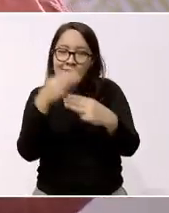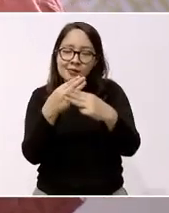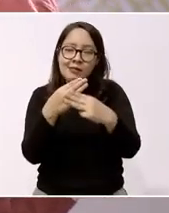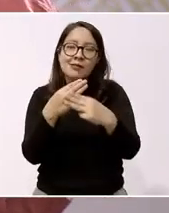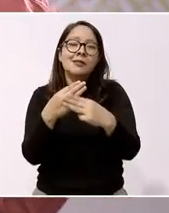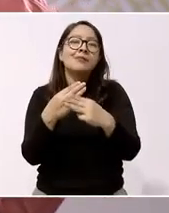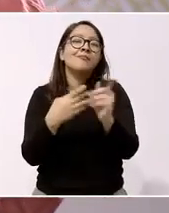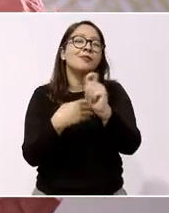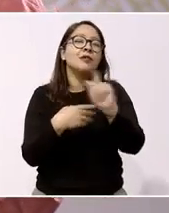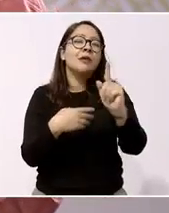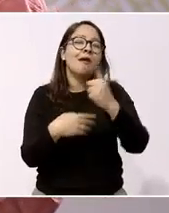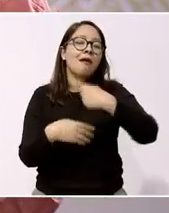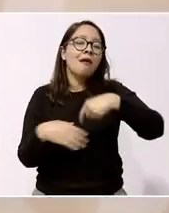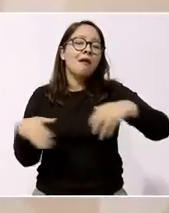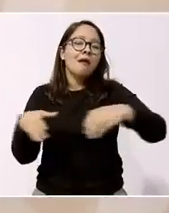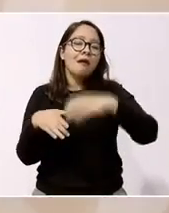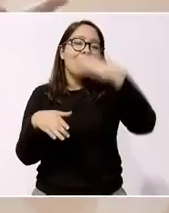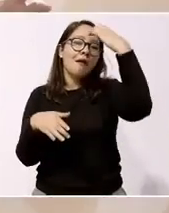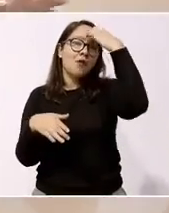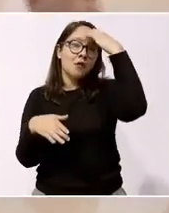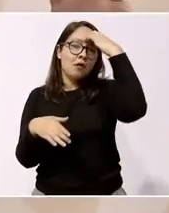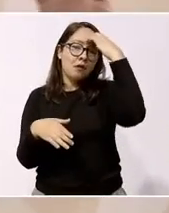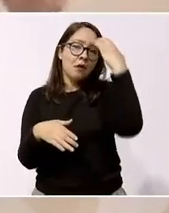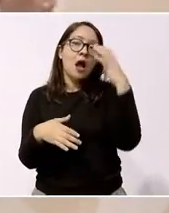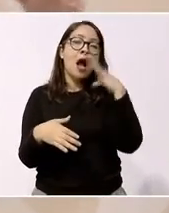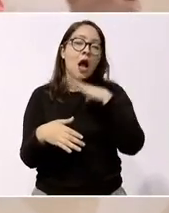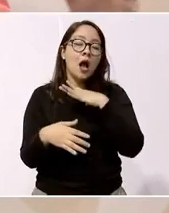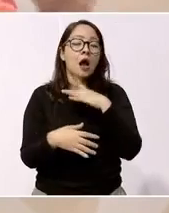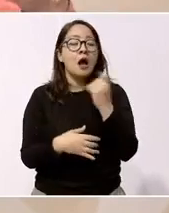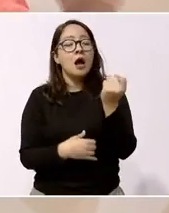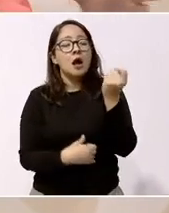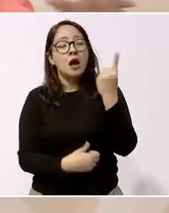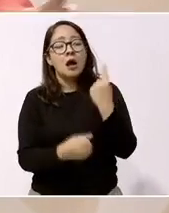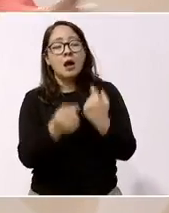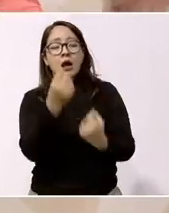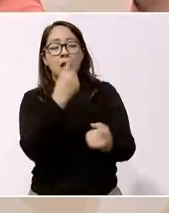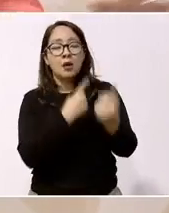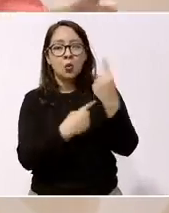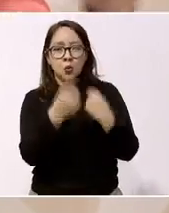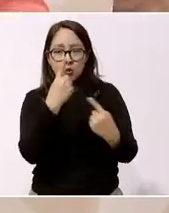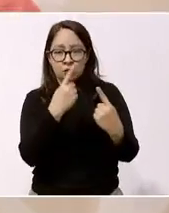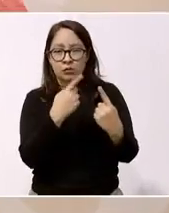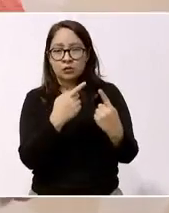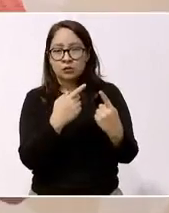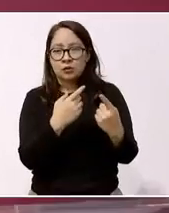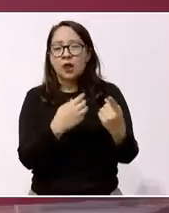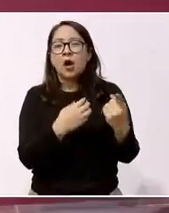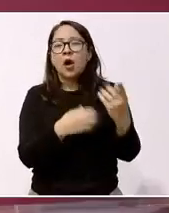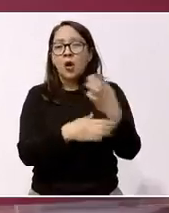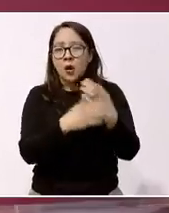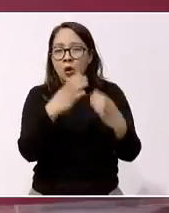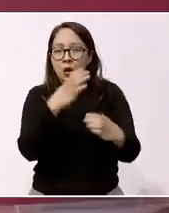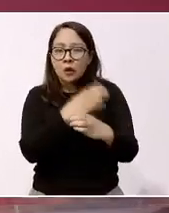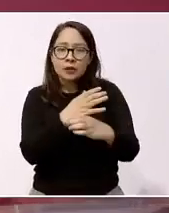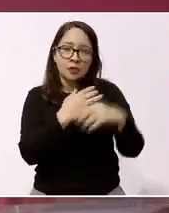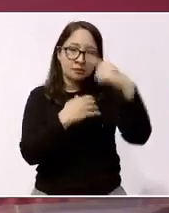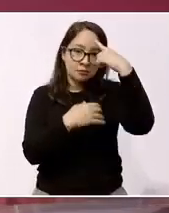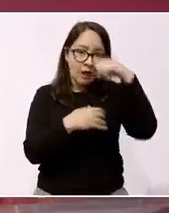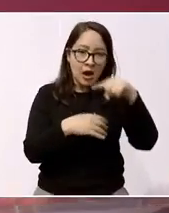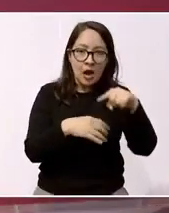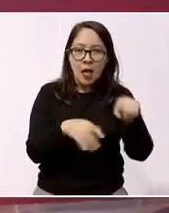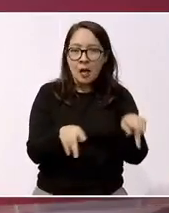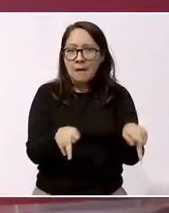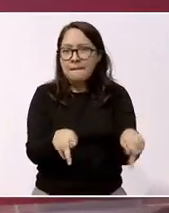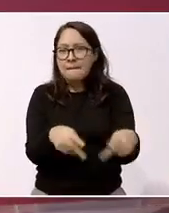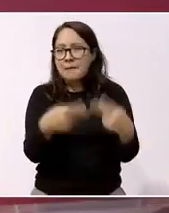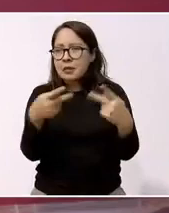conoce que hay artículos que les llaman ganchos, que dejan muy